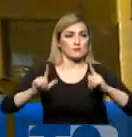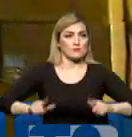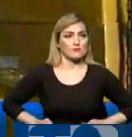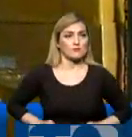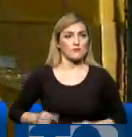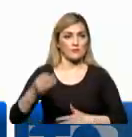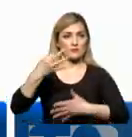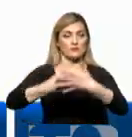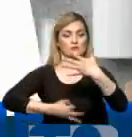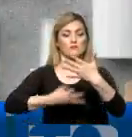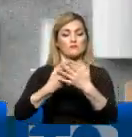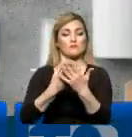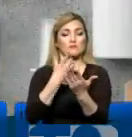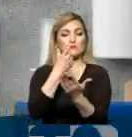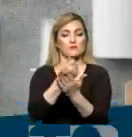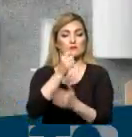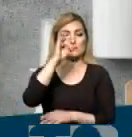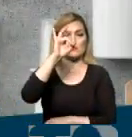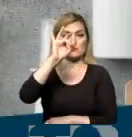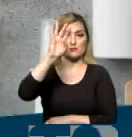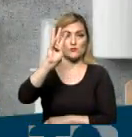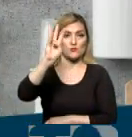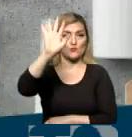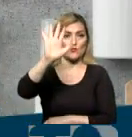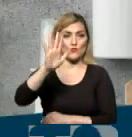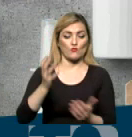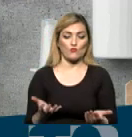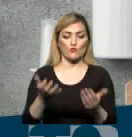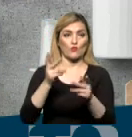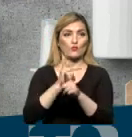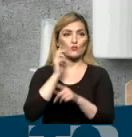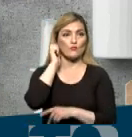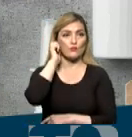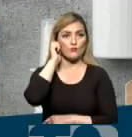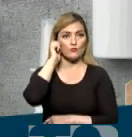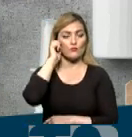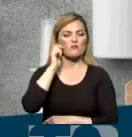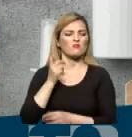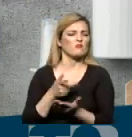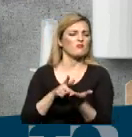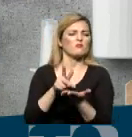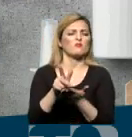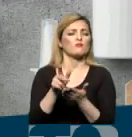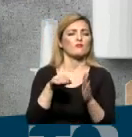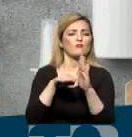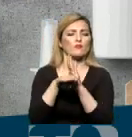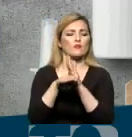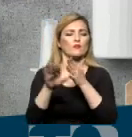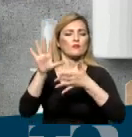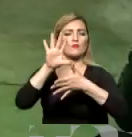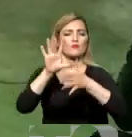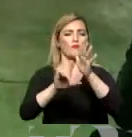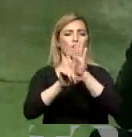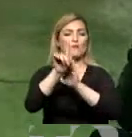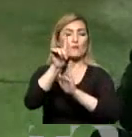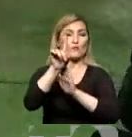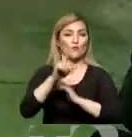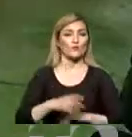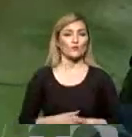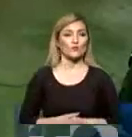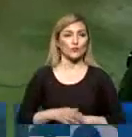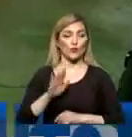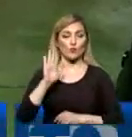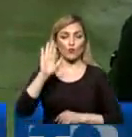pues en total se compraron 865 toneladas métricas, financiados por el Banco Interamericano de Desarrollo. Precisamente